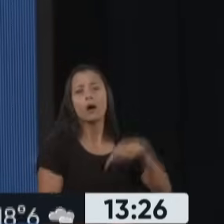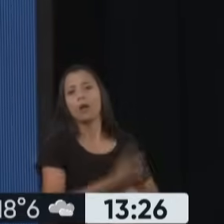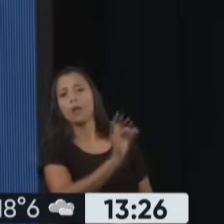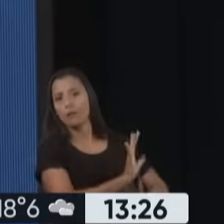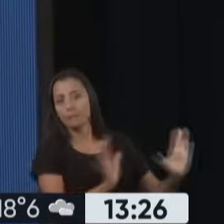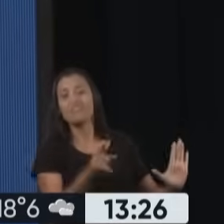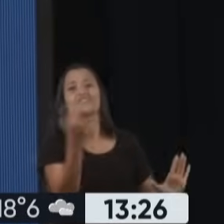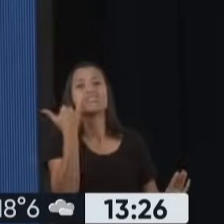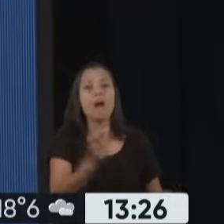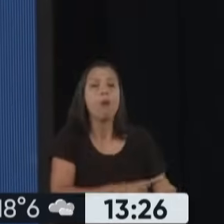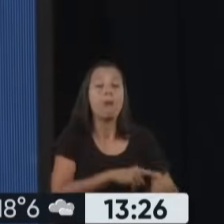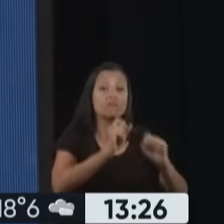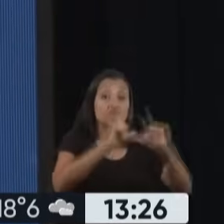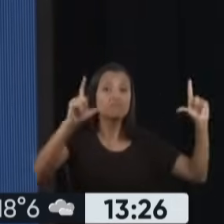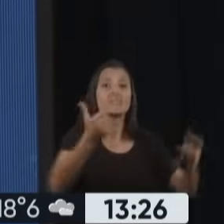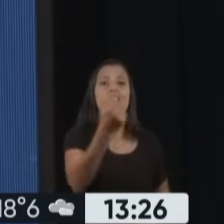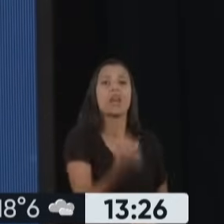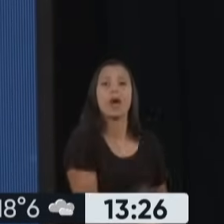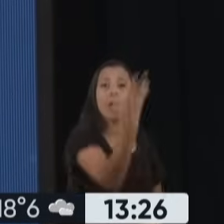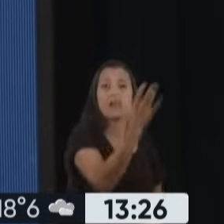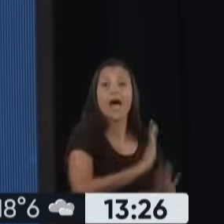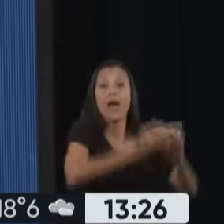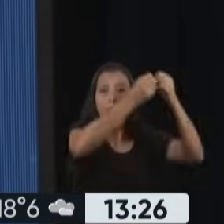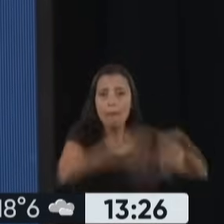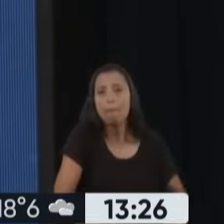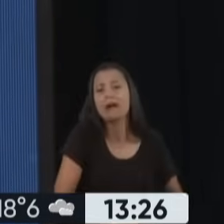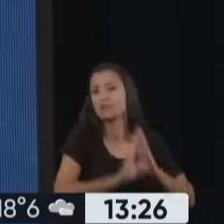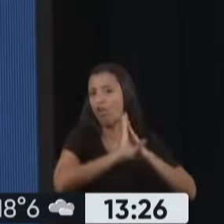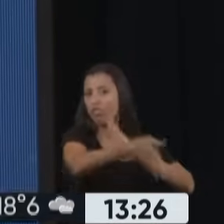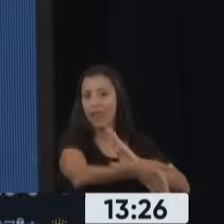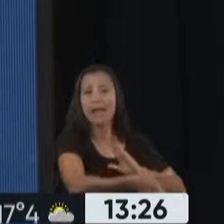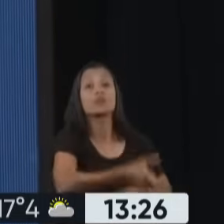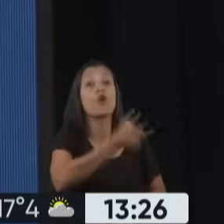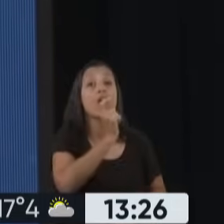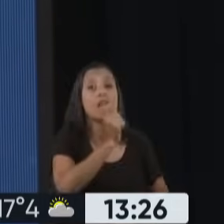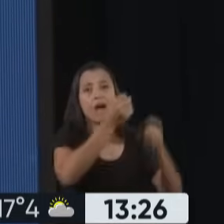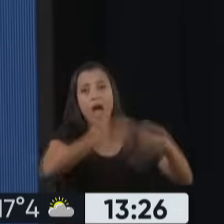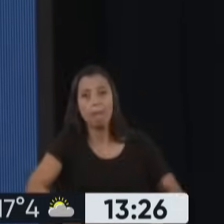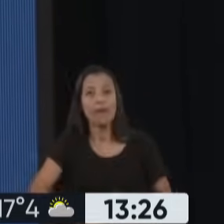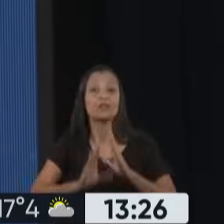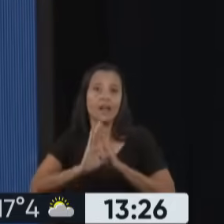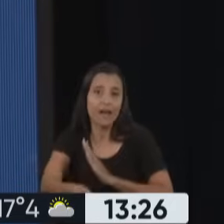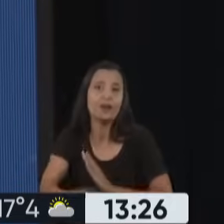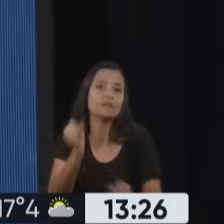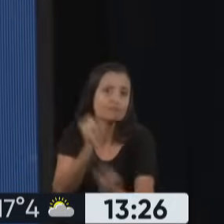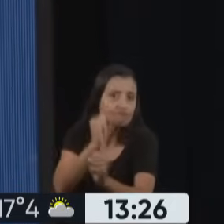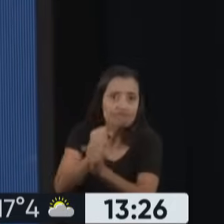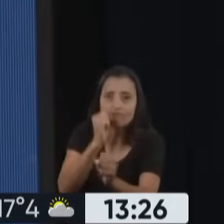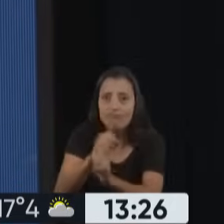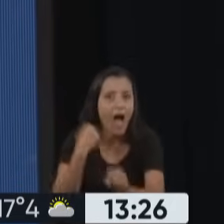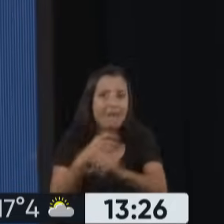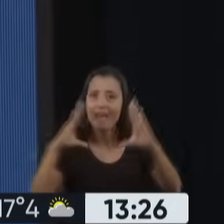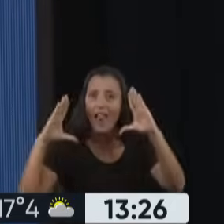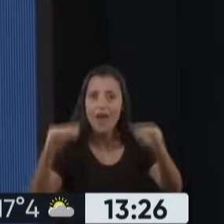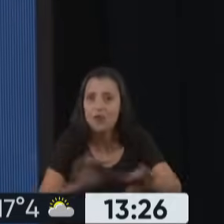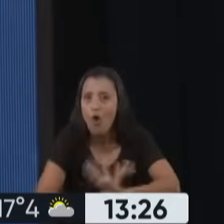bajo del dormitorio 6 de la mañana, 7, y con café en mano le doy hasta las 10, 12 de la noche, o